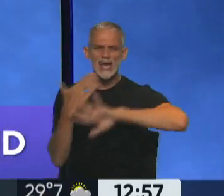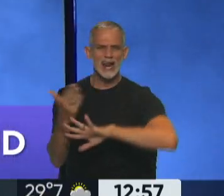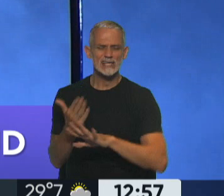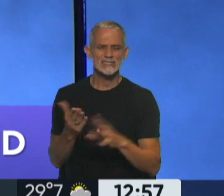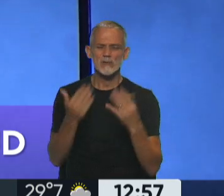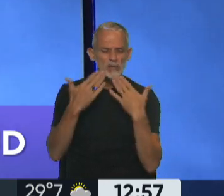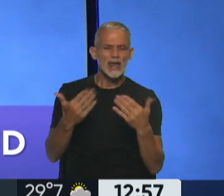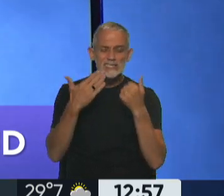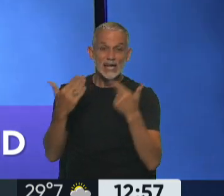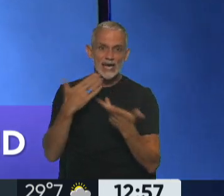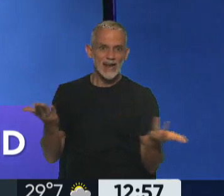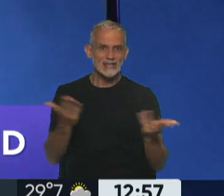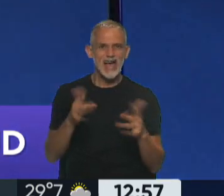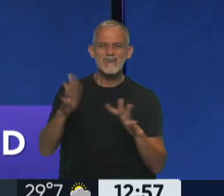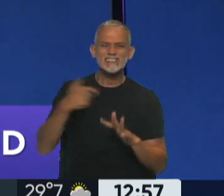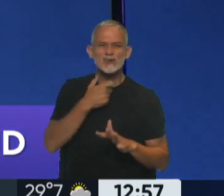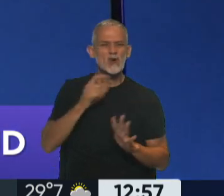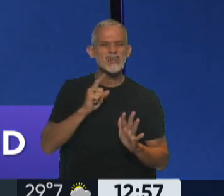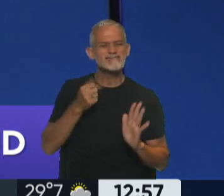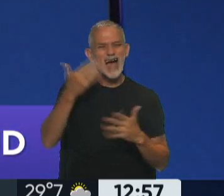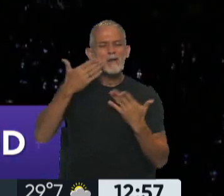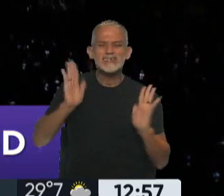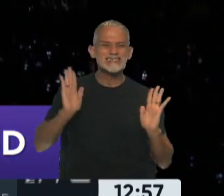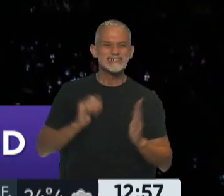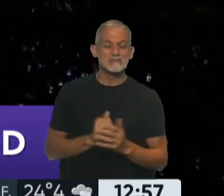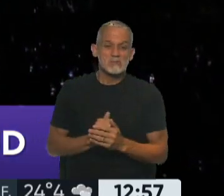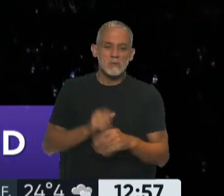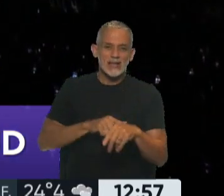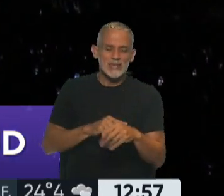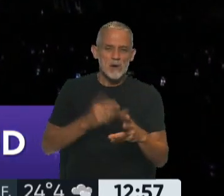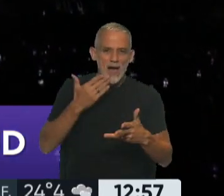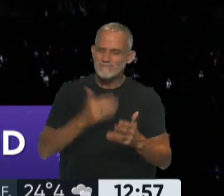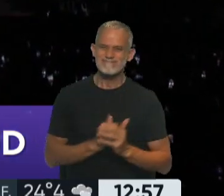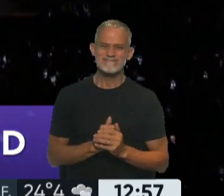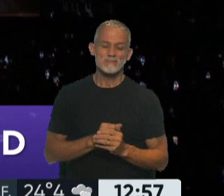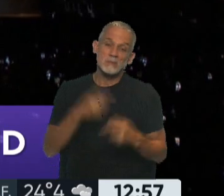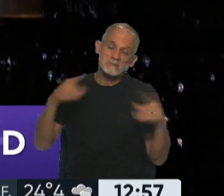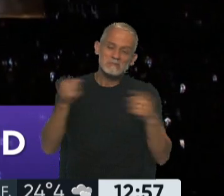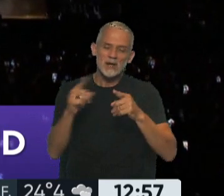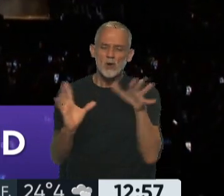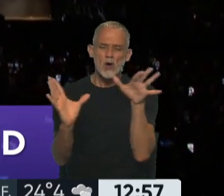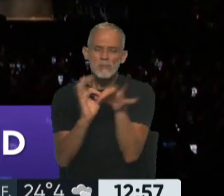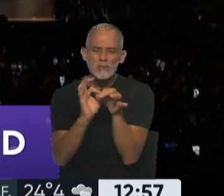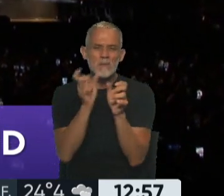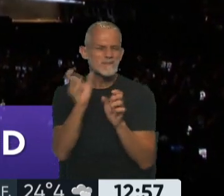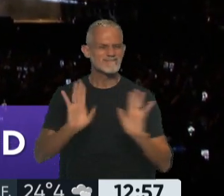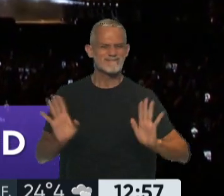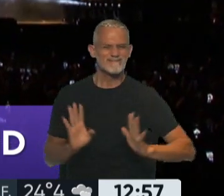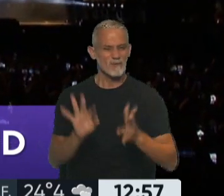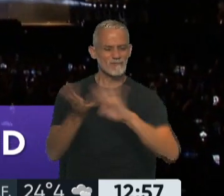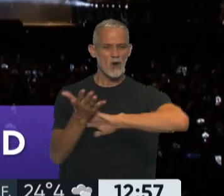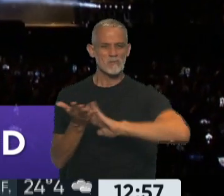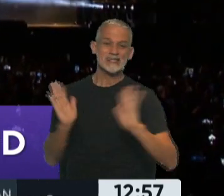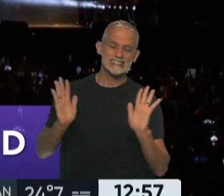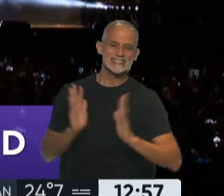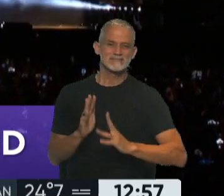Muchas gracias. A veces no quiere hablar de Argelos, a veces no encuentra el tiempo para hablar o para conectar a través de las palabras de un modo tradicional,